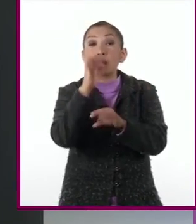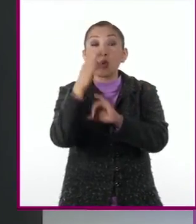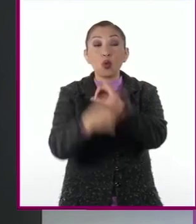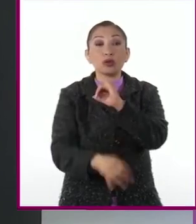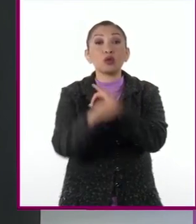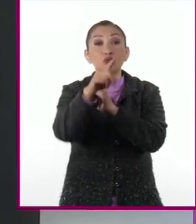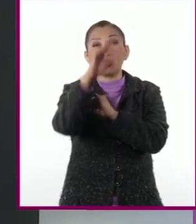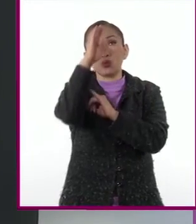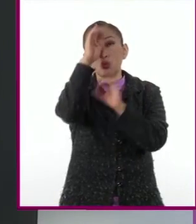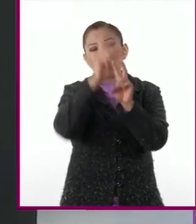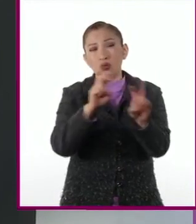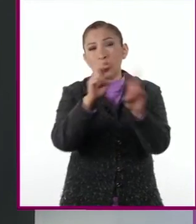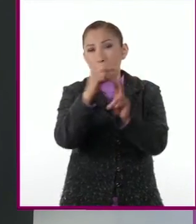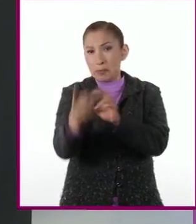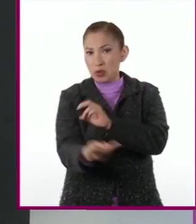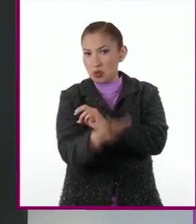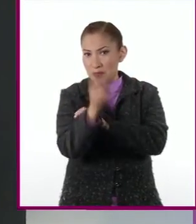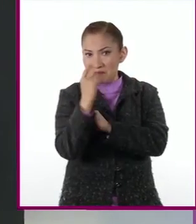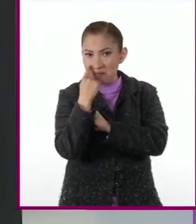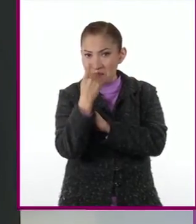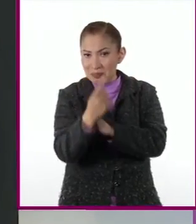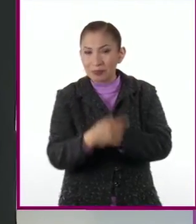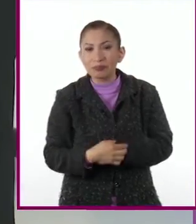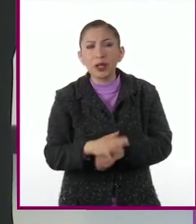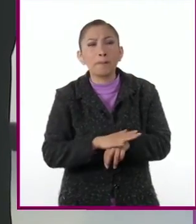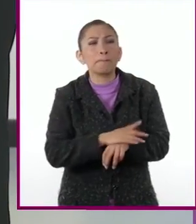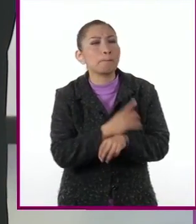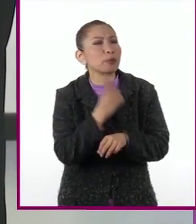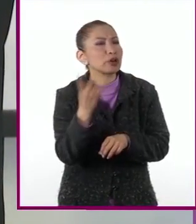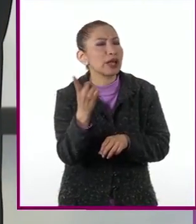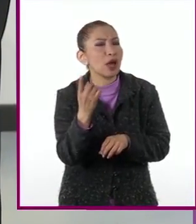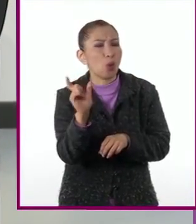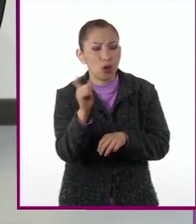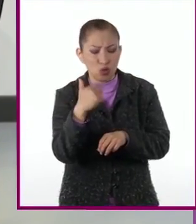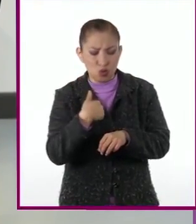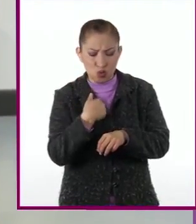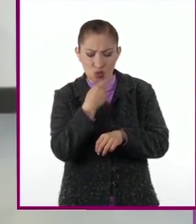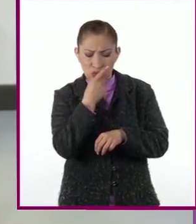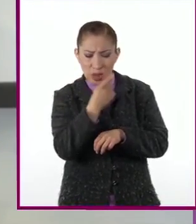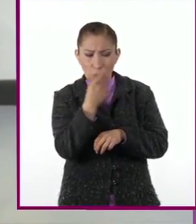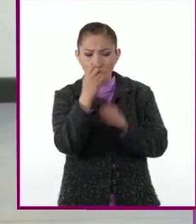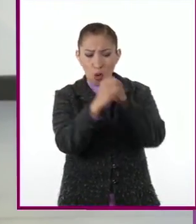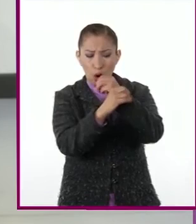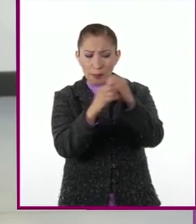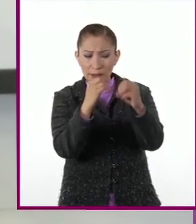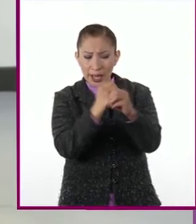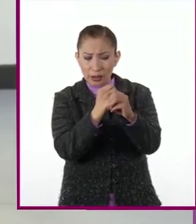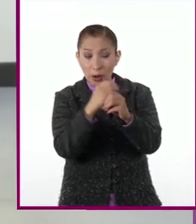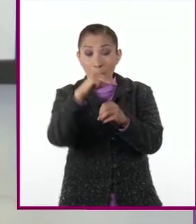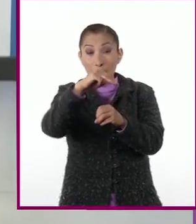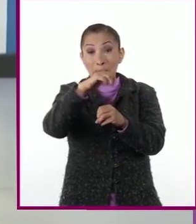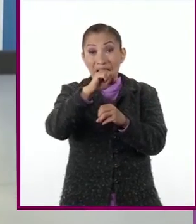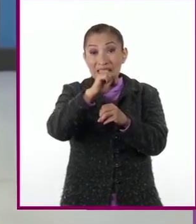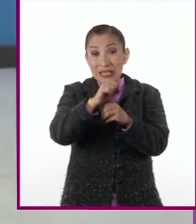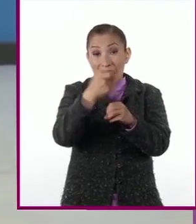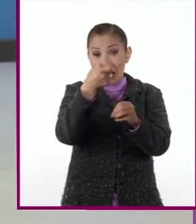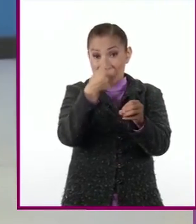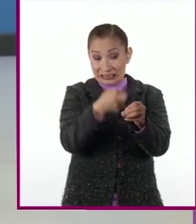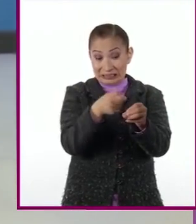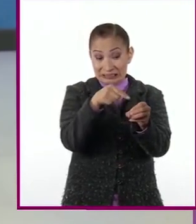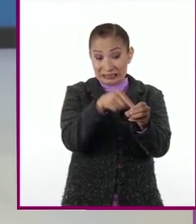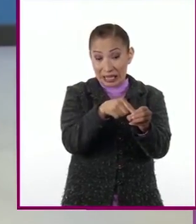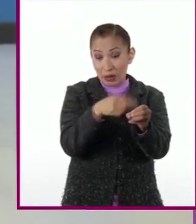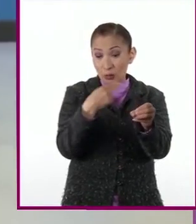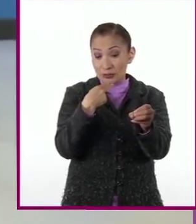que reflexionen con esta pregunta. ¿Por qué? Cuando decimos que un objeto con una masa determinada